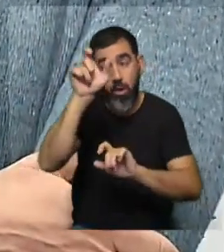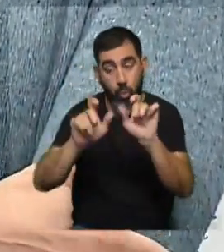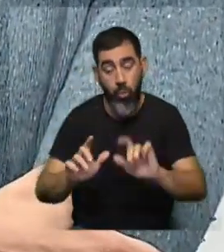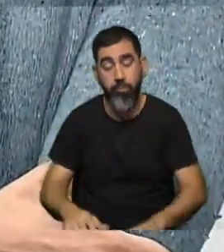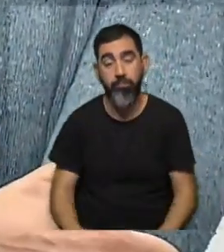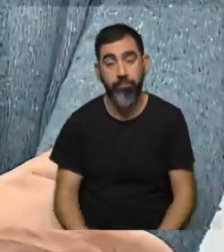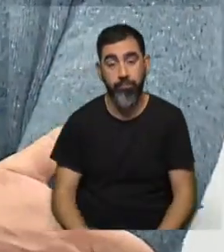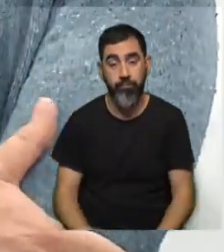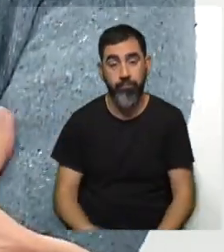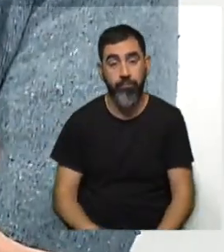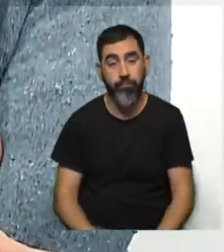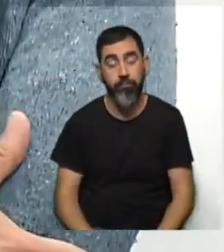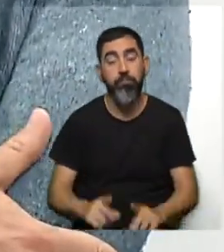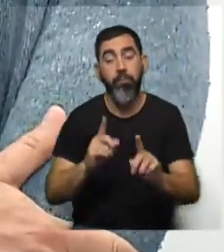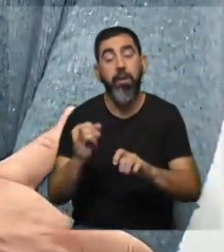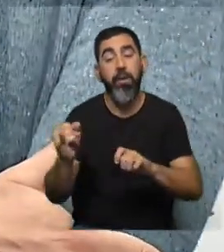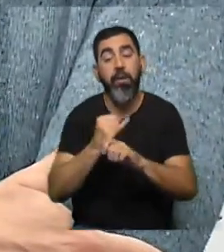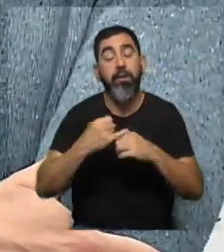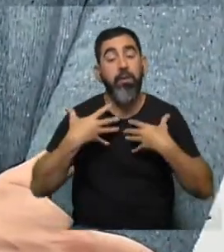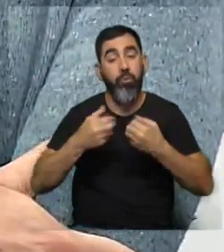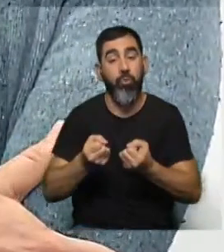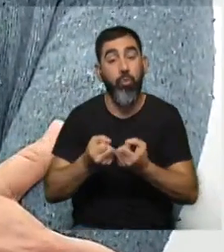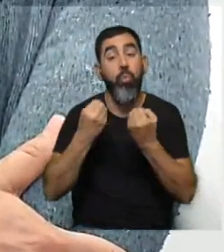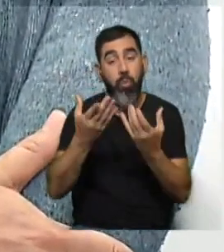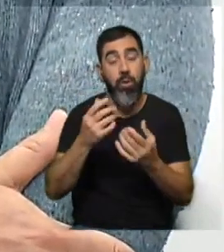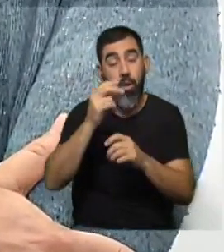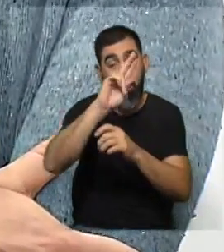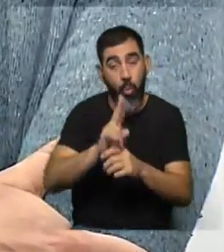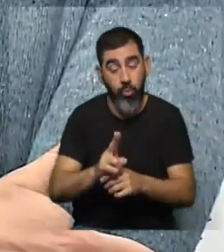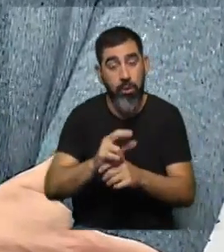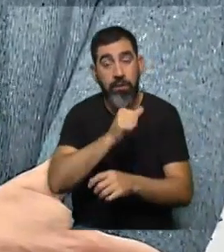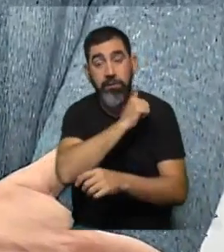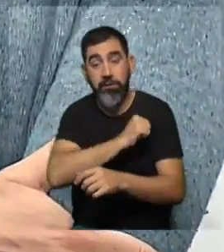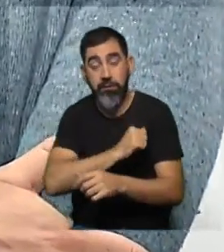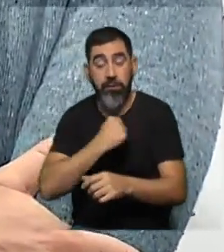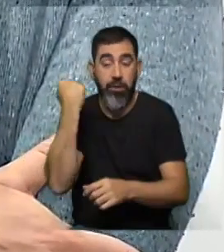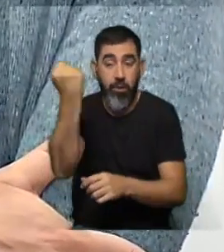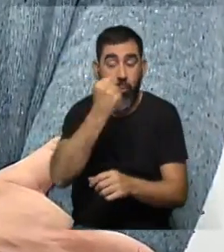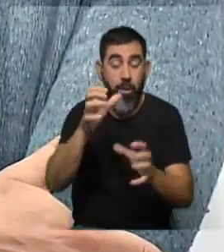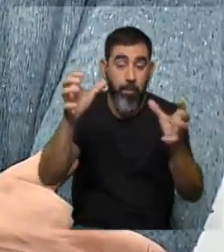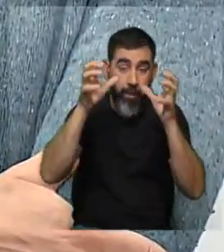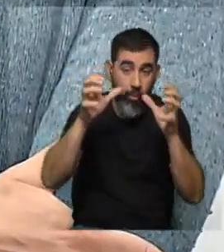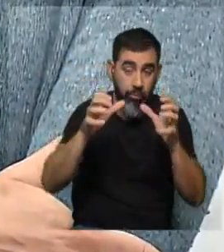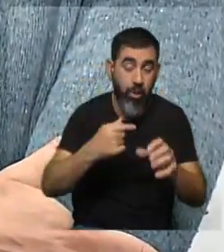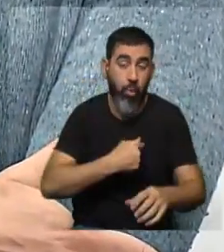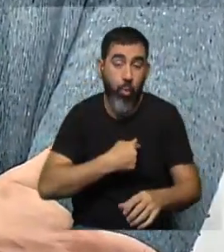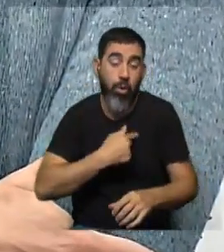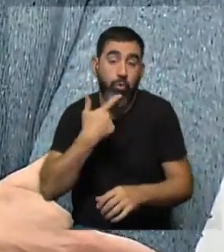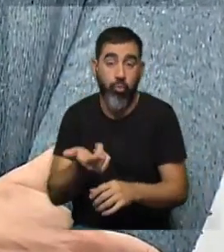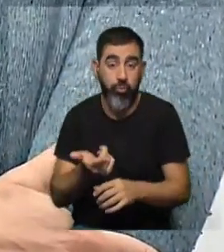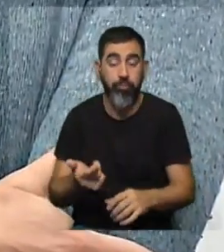clarísimo y habla de las instituciones de salud Porque anhelo es usado en cirugías altamente riesgosas cardíacas